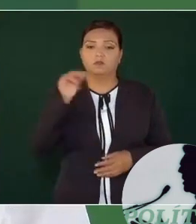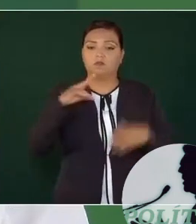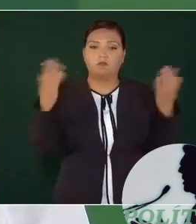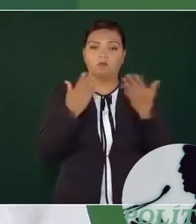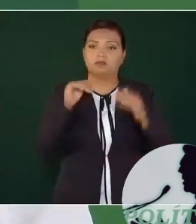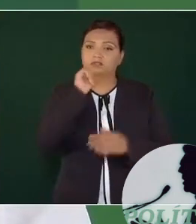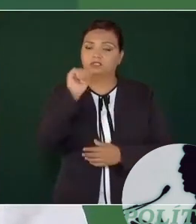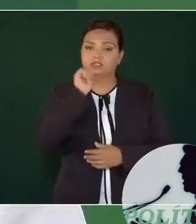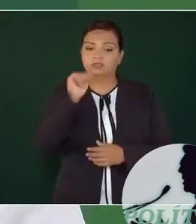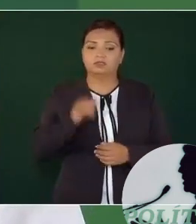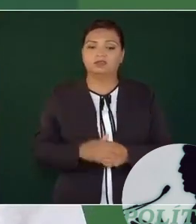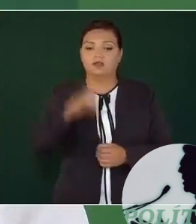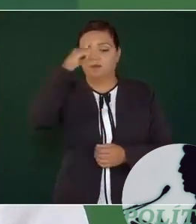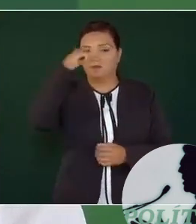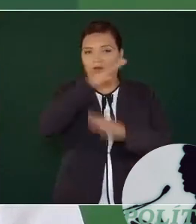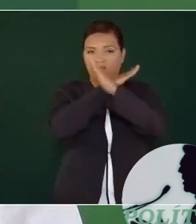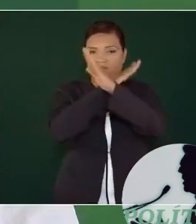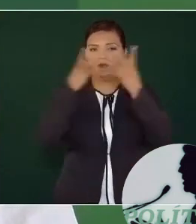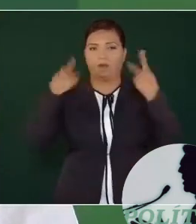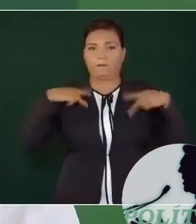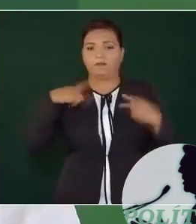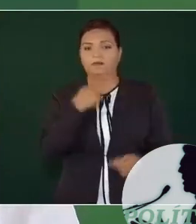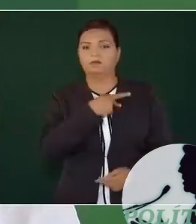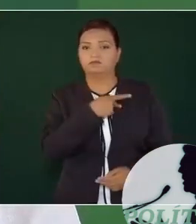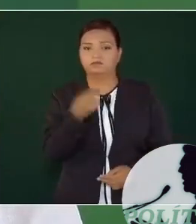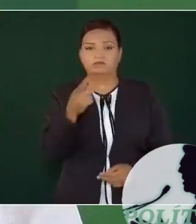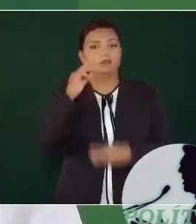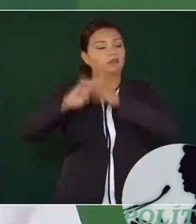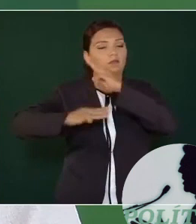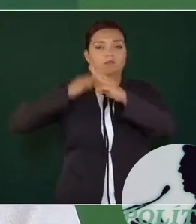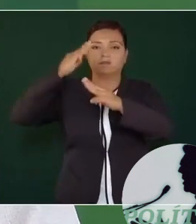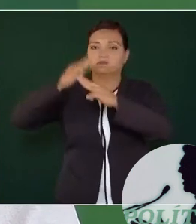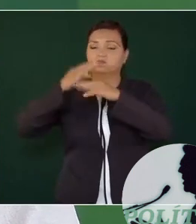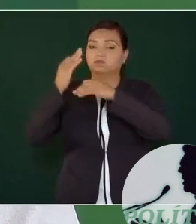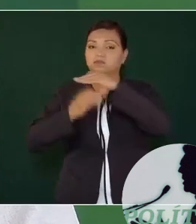nada para defender a los pobres del mundo,